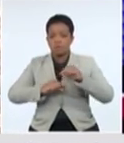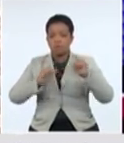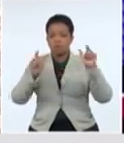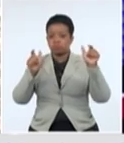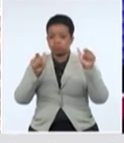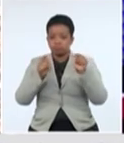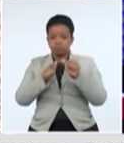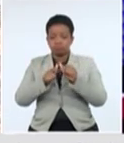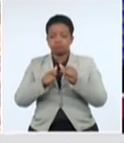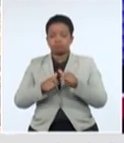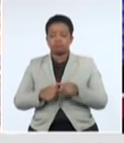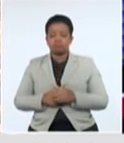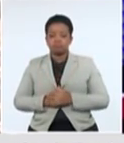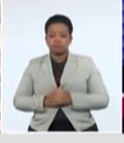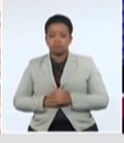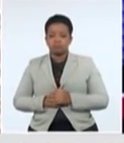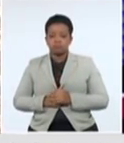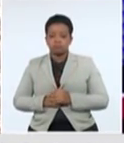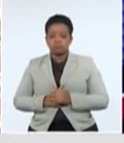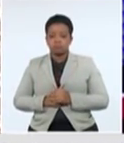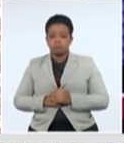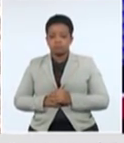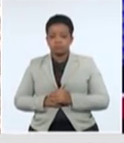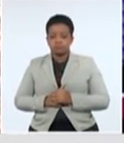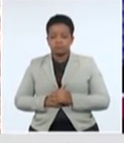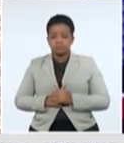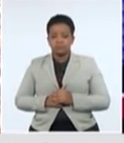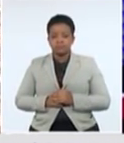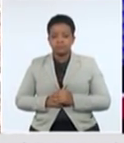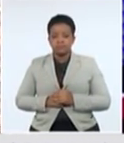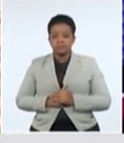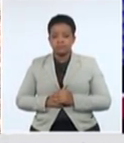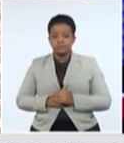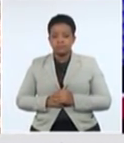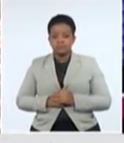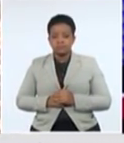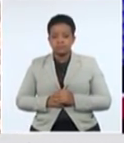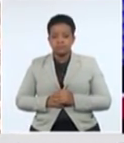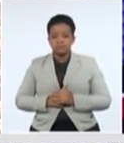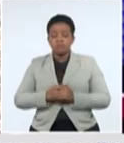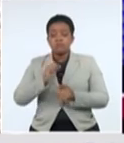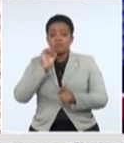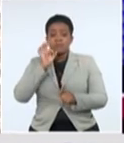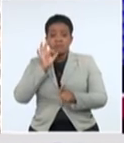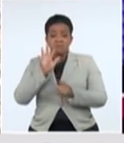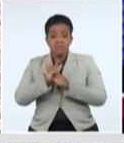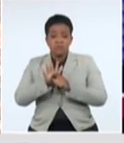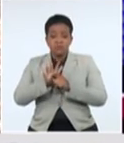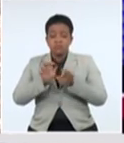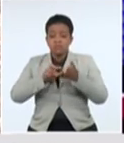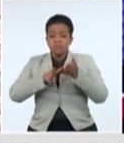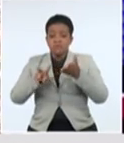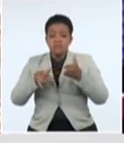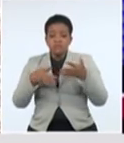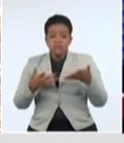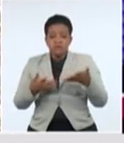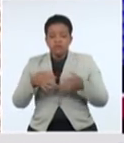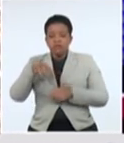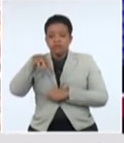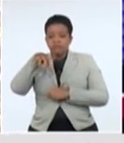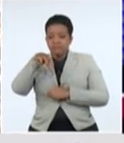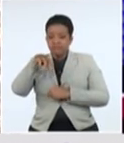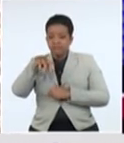doctor Durán al desescalamiento de la transmisión autóctona. Comenzamos entonces por la más occidental de las provincias